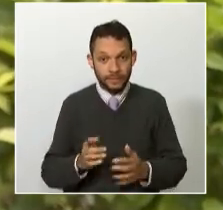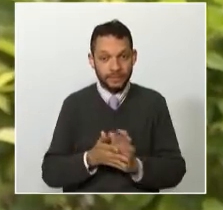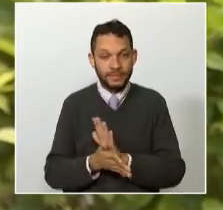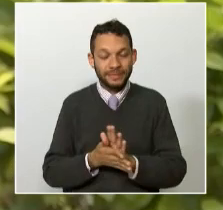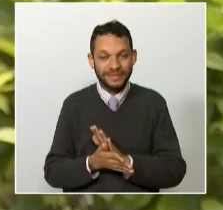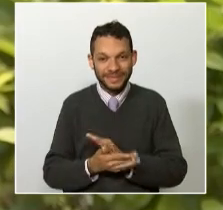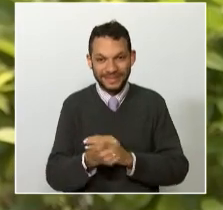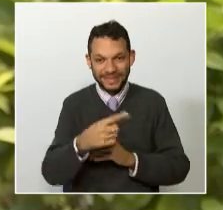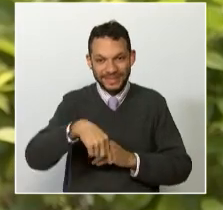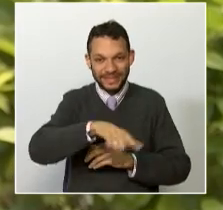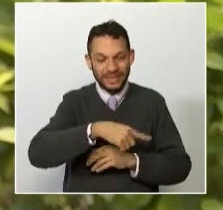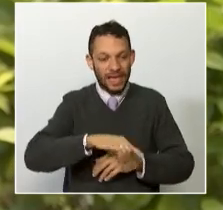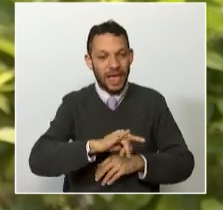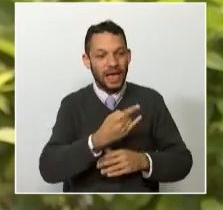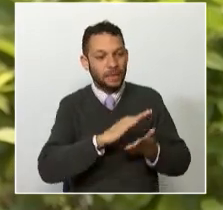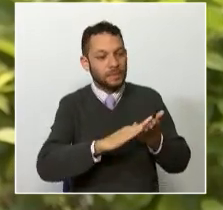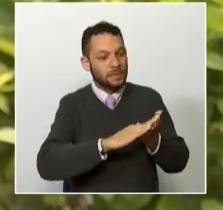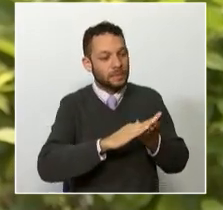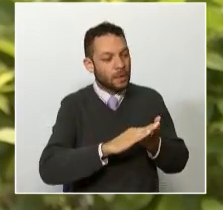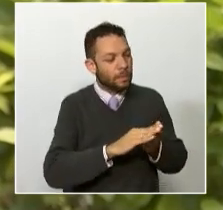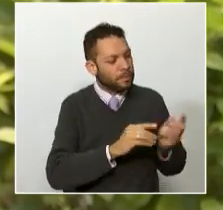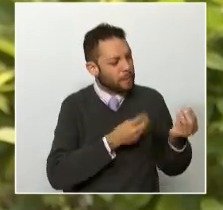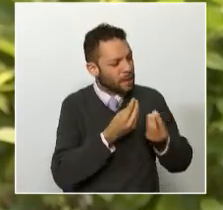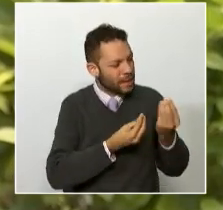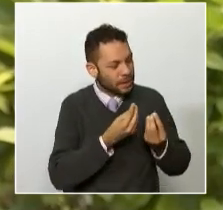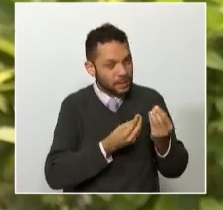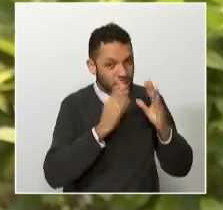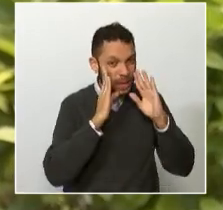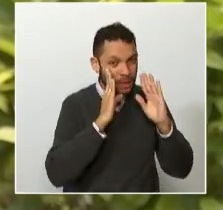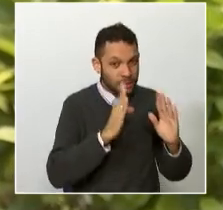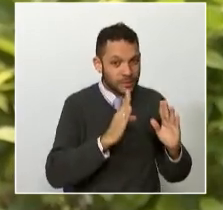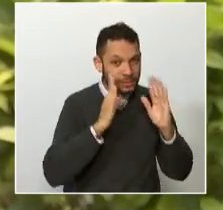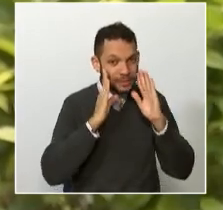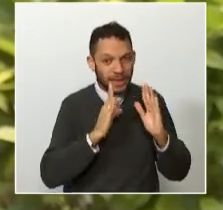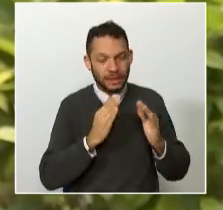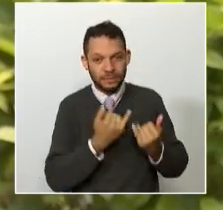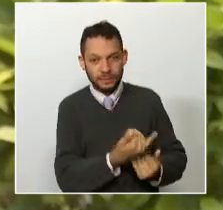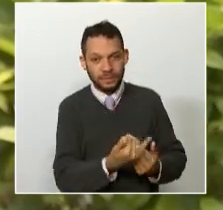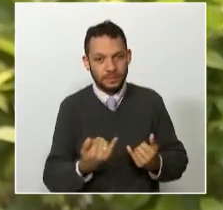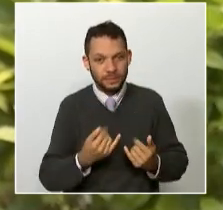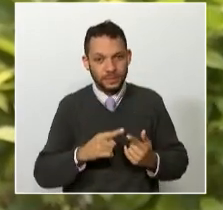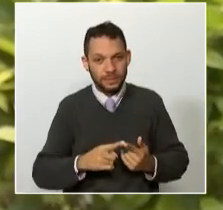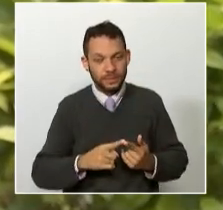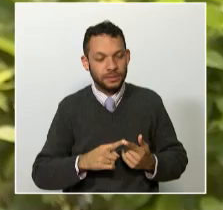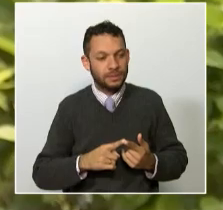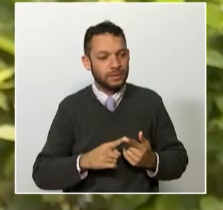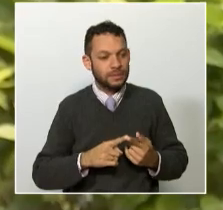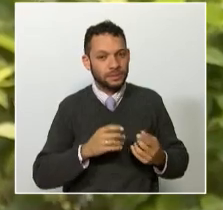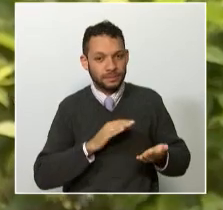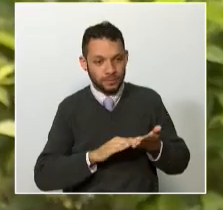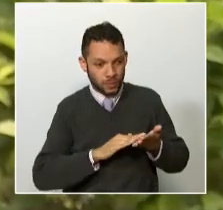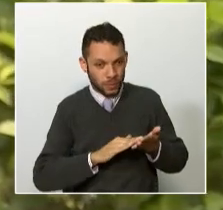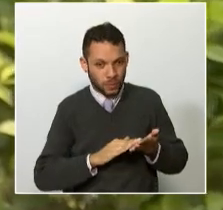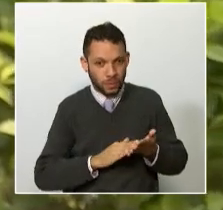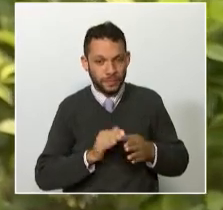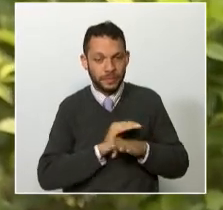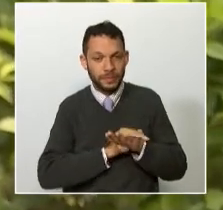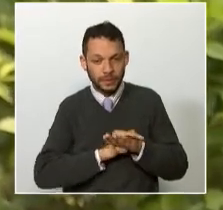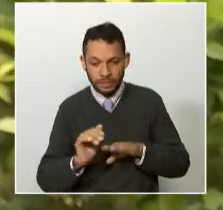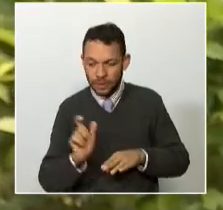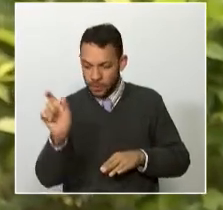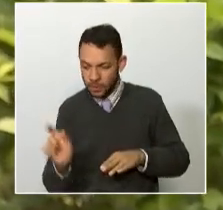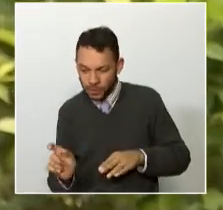con todos y me excuso directamente, pero cuando tengo la oportunidad, invito a los pacientes a pasar a la consulta